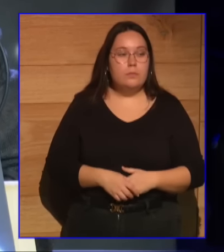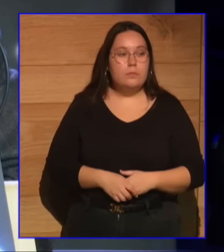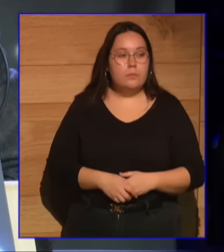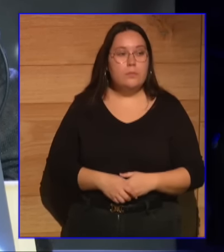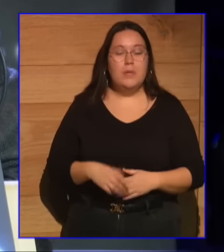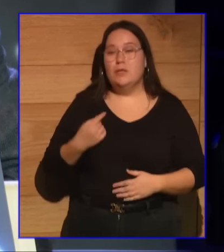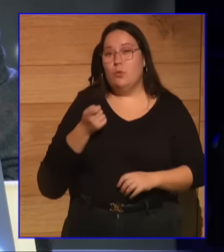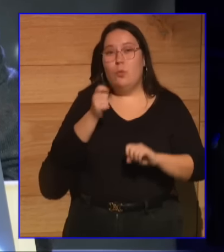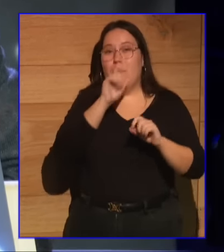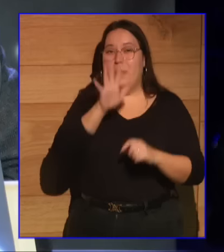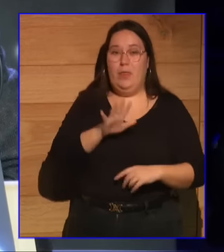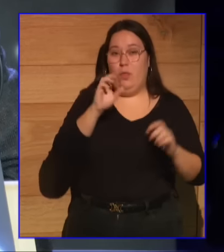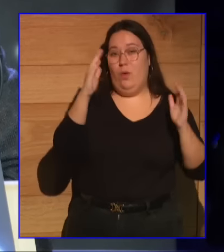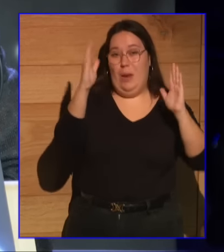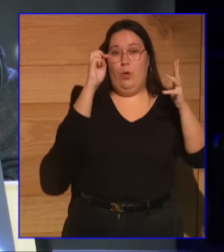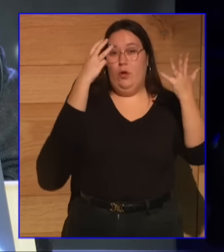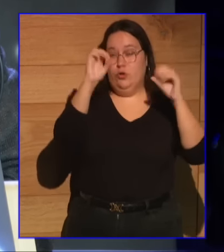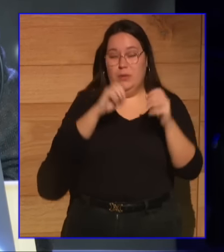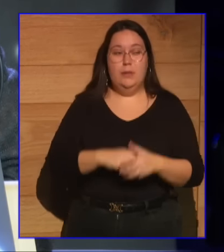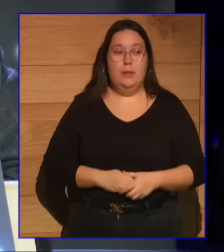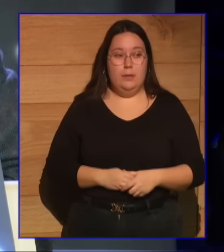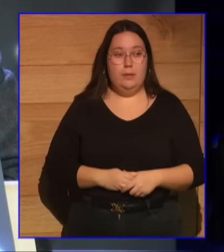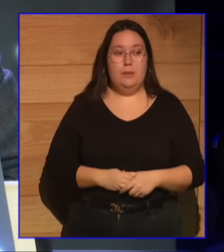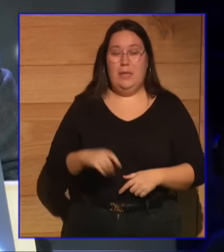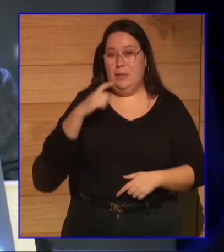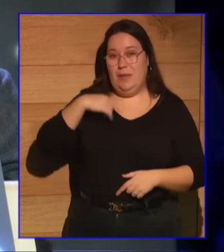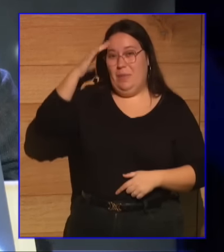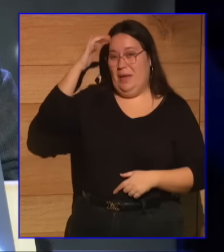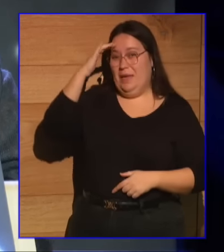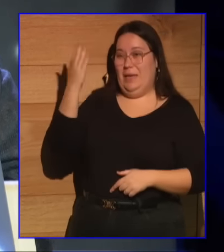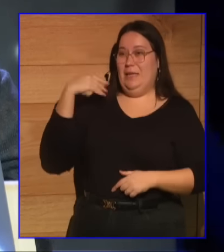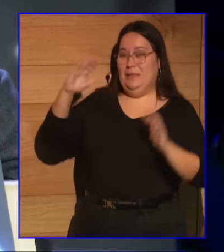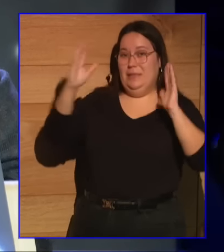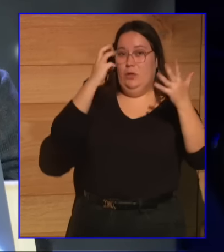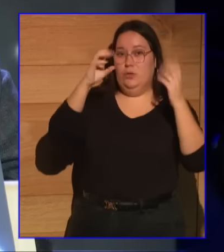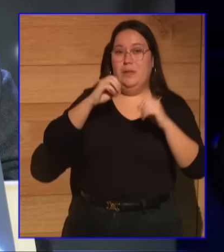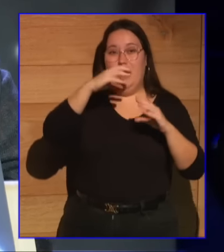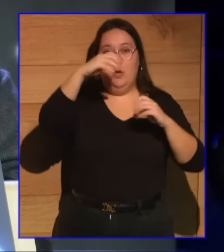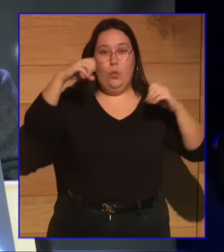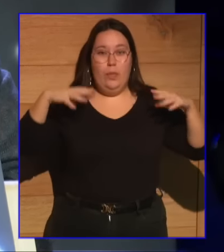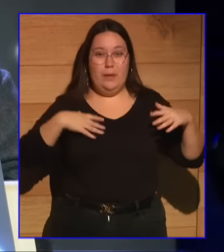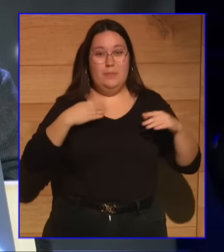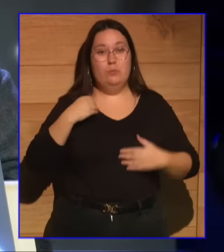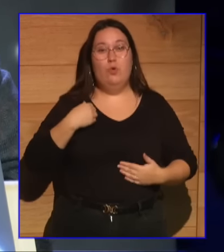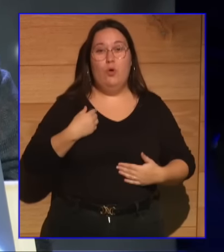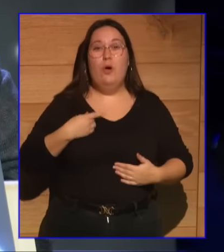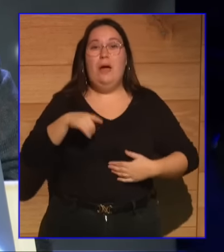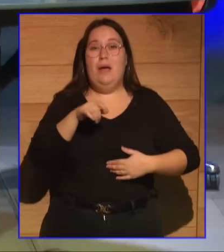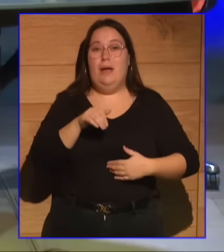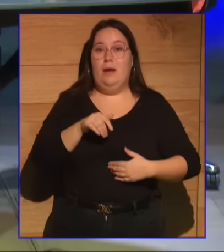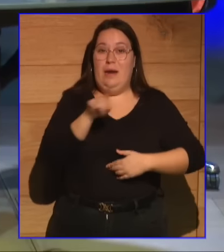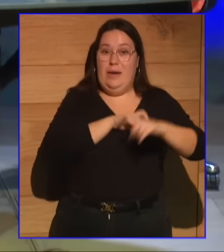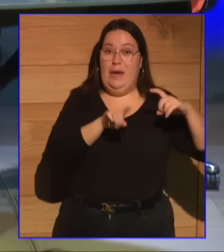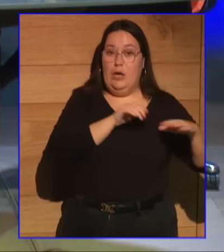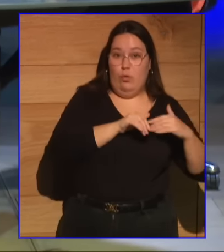Muy ochentero, efectivamente, ¿no? Claro, imaginas el tipo de iluminación de un... Hay luces ahí que, sí, tú, pero, regreso al futuro, que tú no puedes explicar.